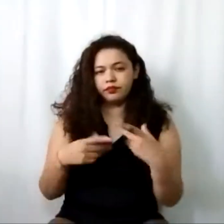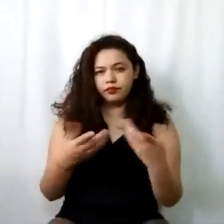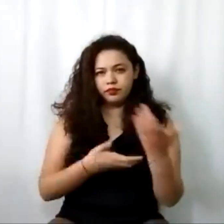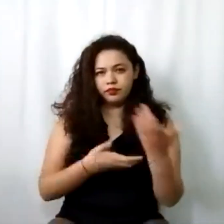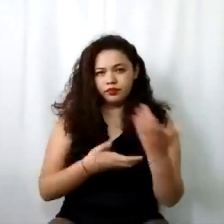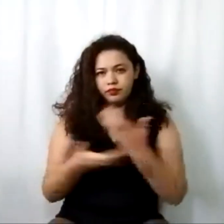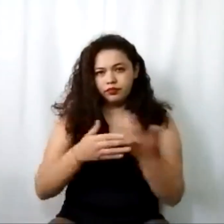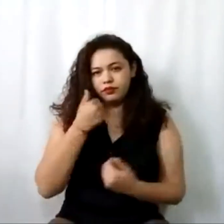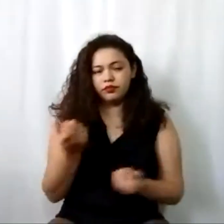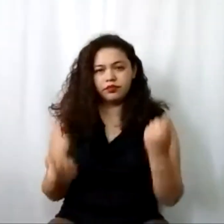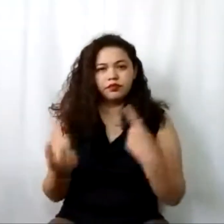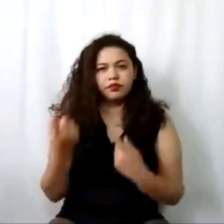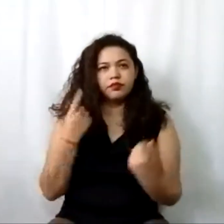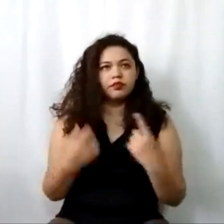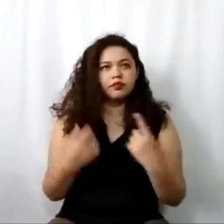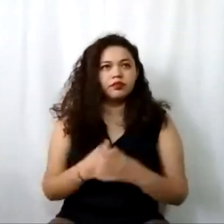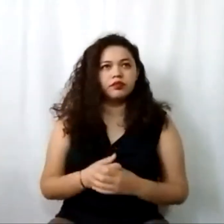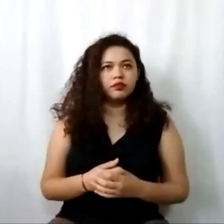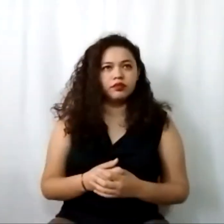alguno de ustedes también quiere compartir.